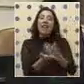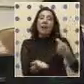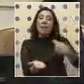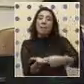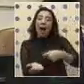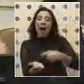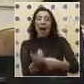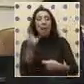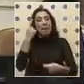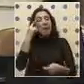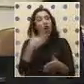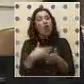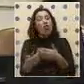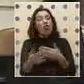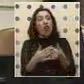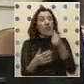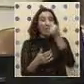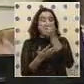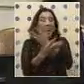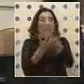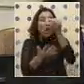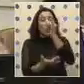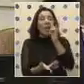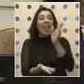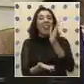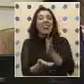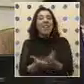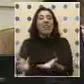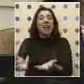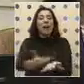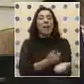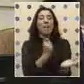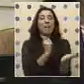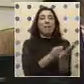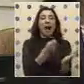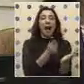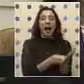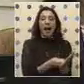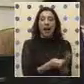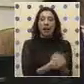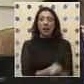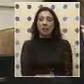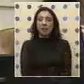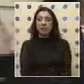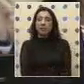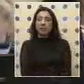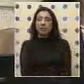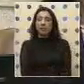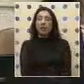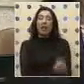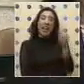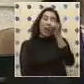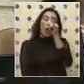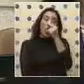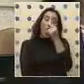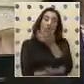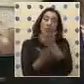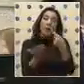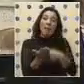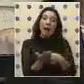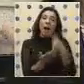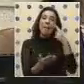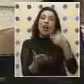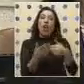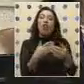Pero en el lugar donde se contamina es donde se debe recaudar. Es decir, el que contamina paga,